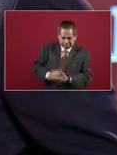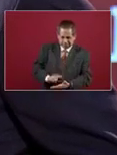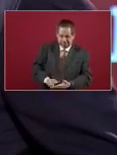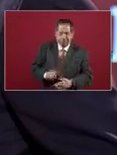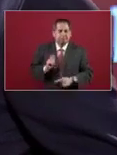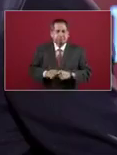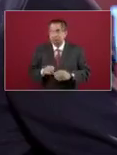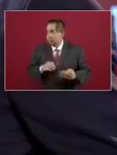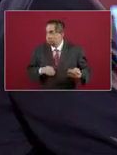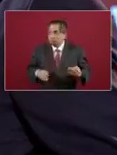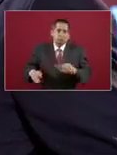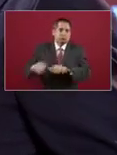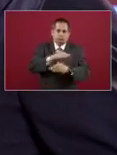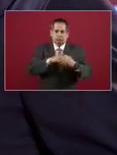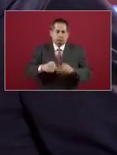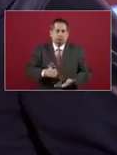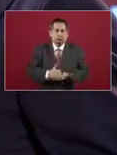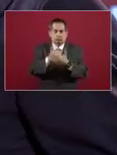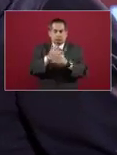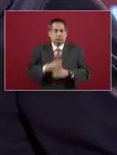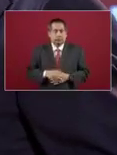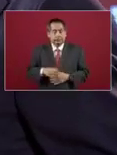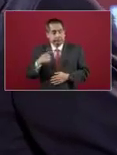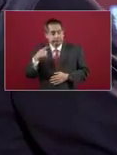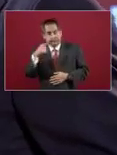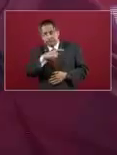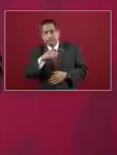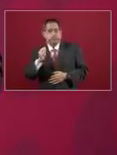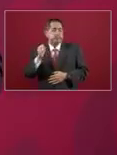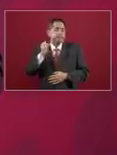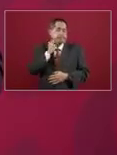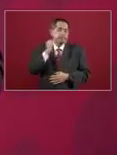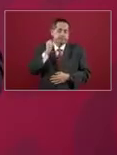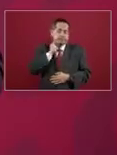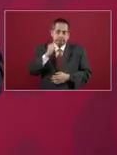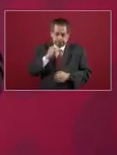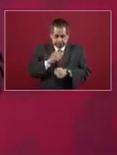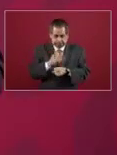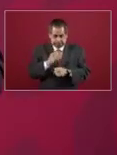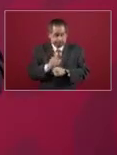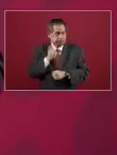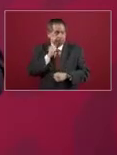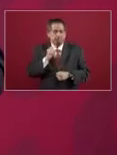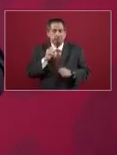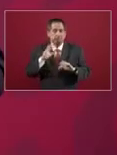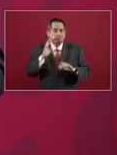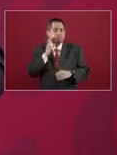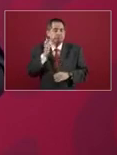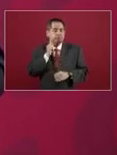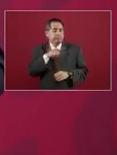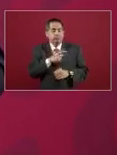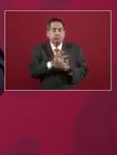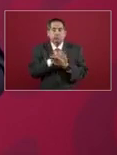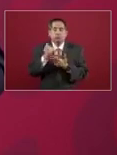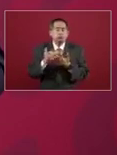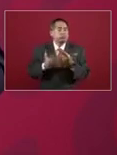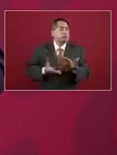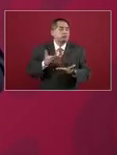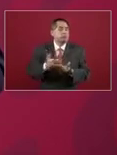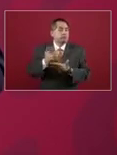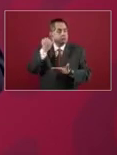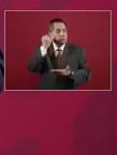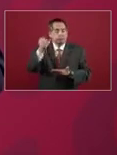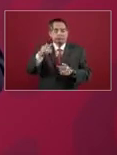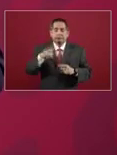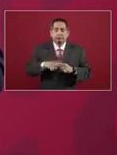ayudar. Está en el Senado también un proyecto